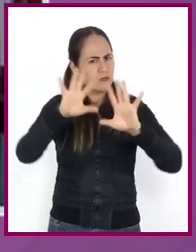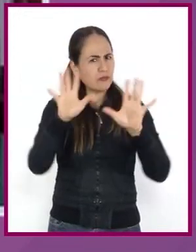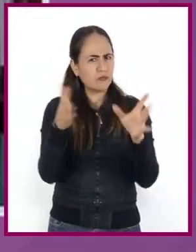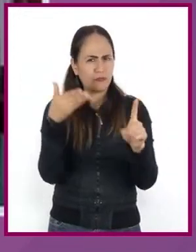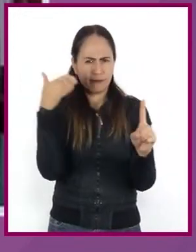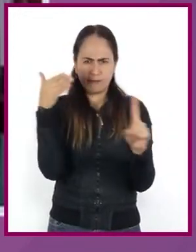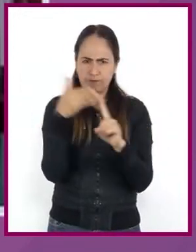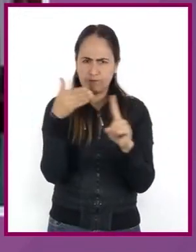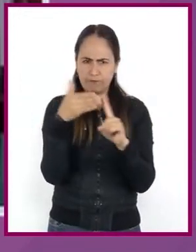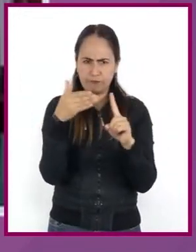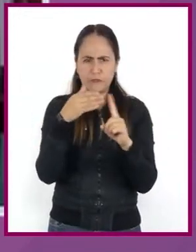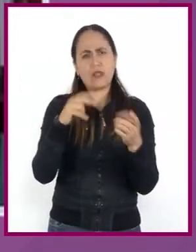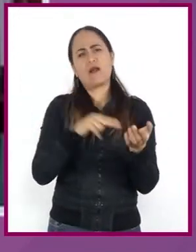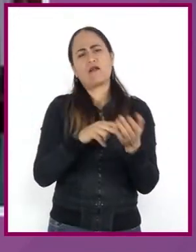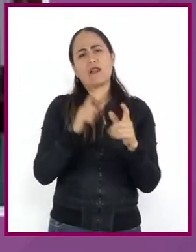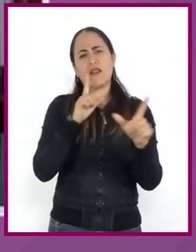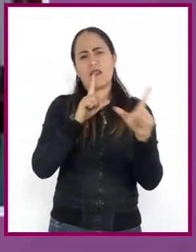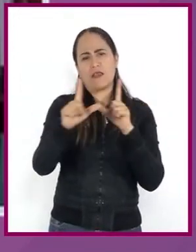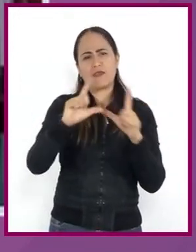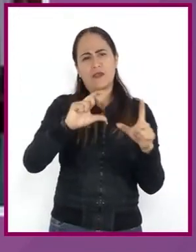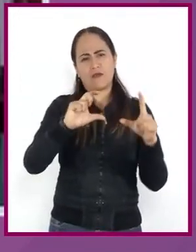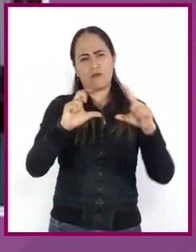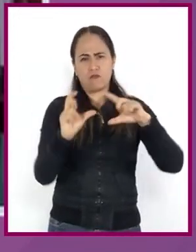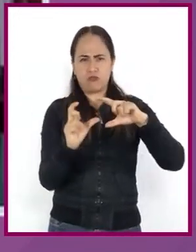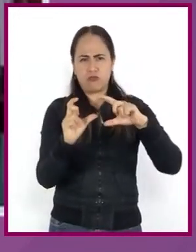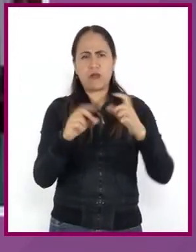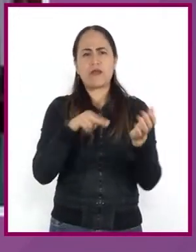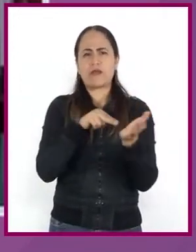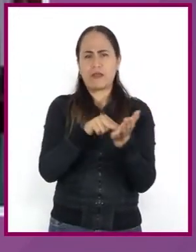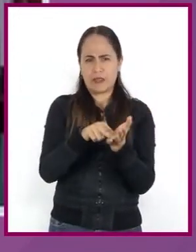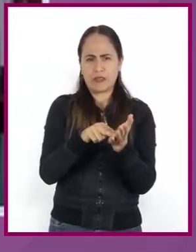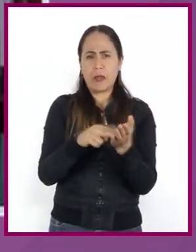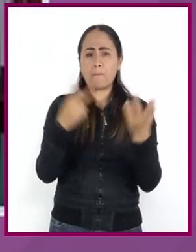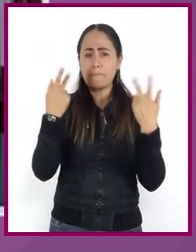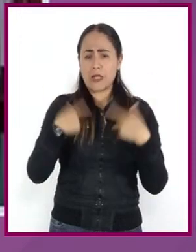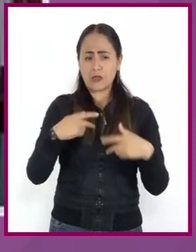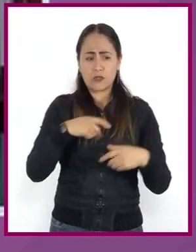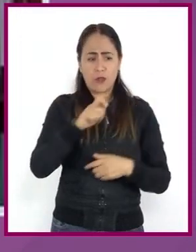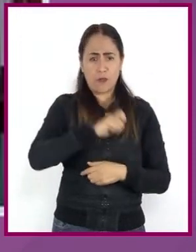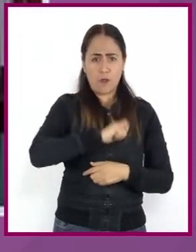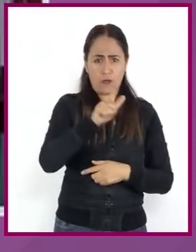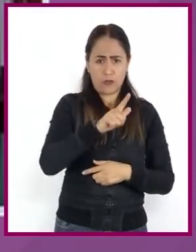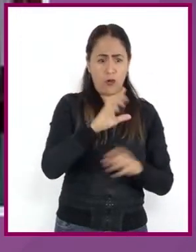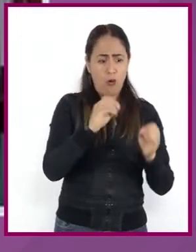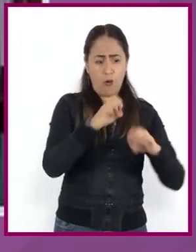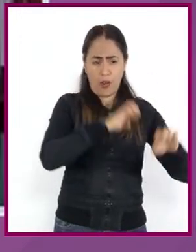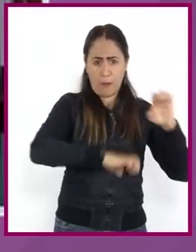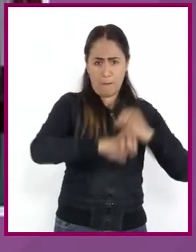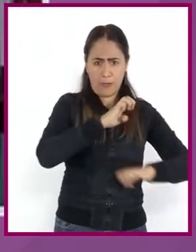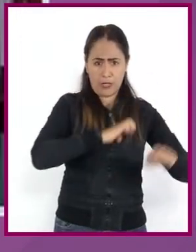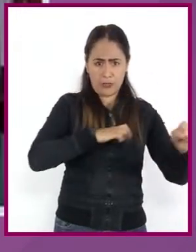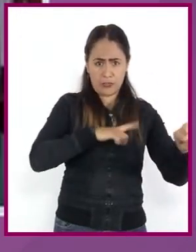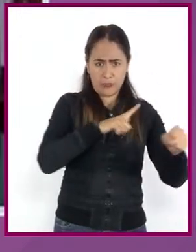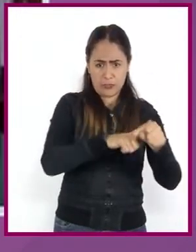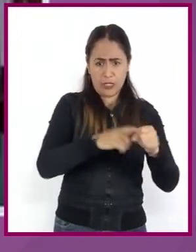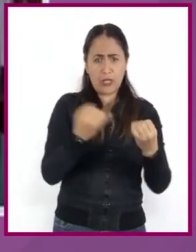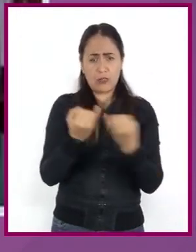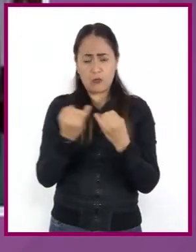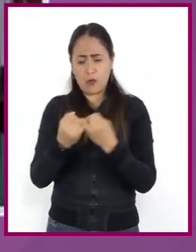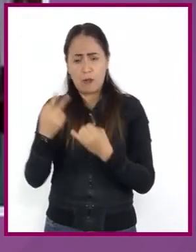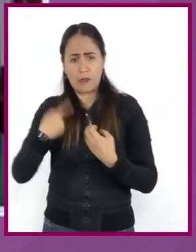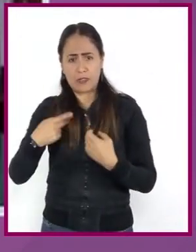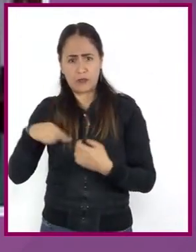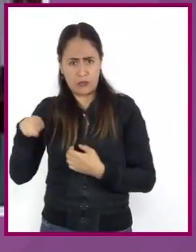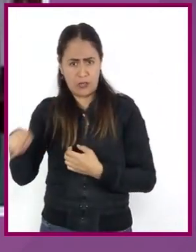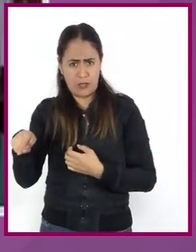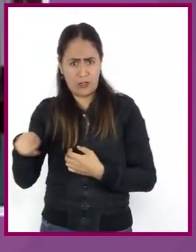y con cursivas y negritas resaltar tanto los datos del profesional o la empresa especializada y del cliente.